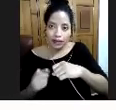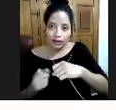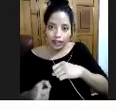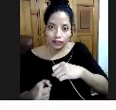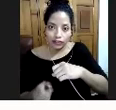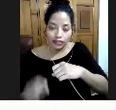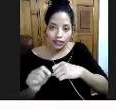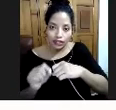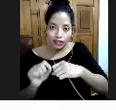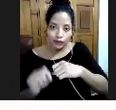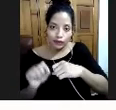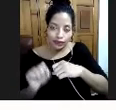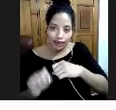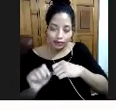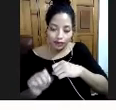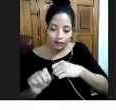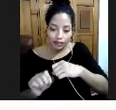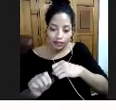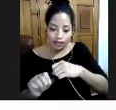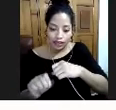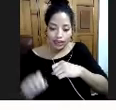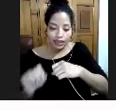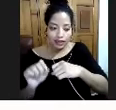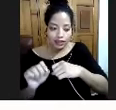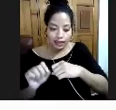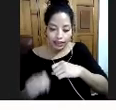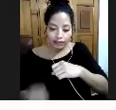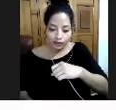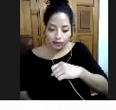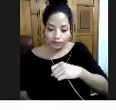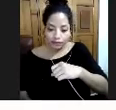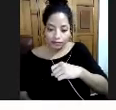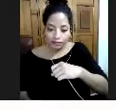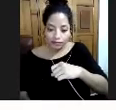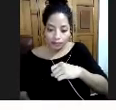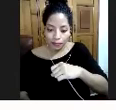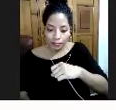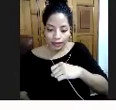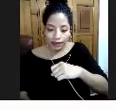tema de los datos en el Google Classroom, y de hecho,